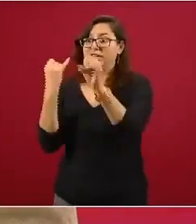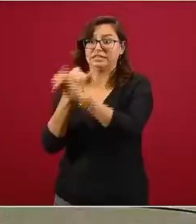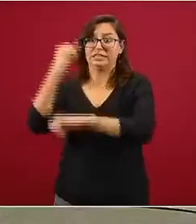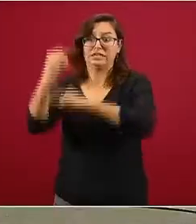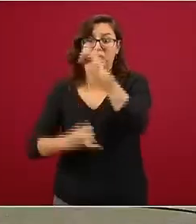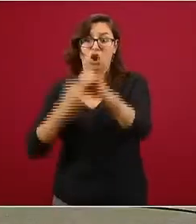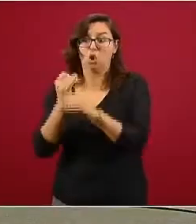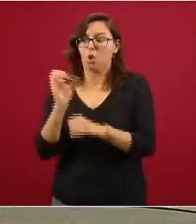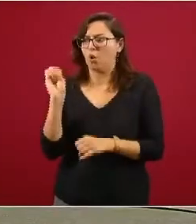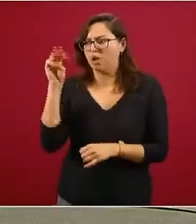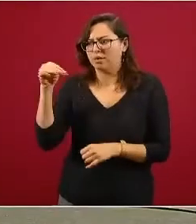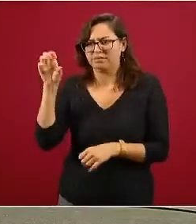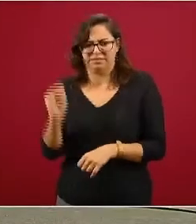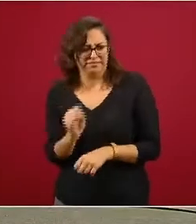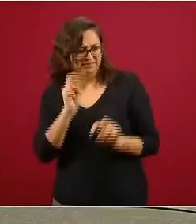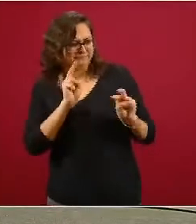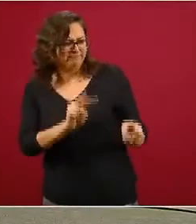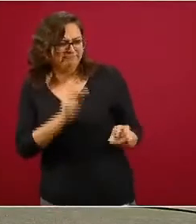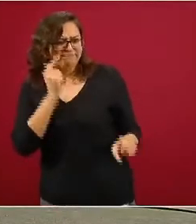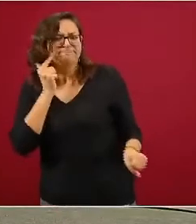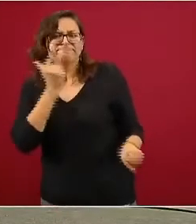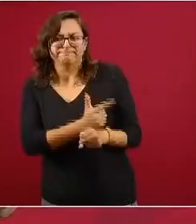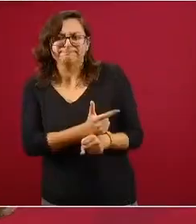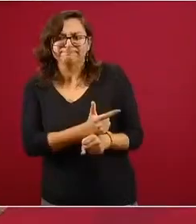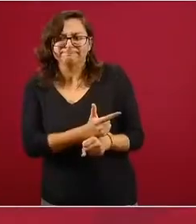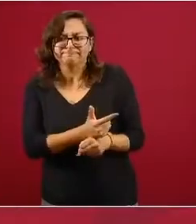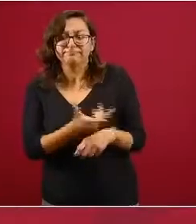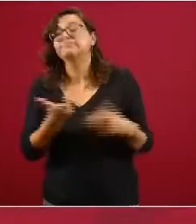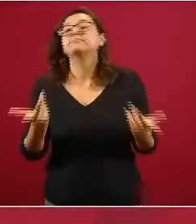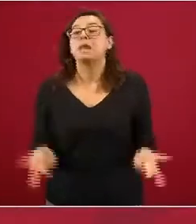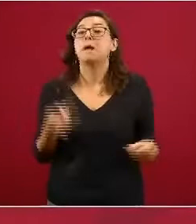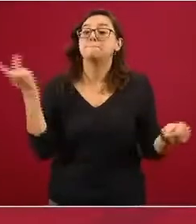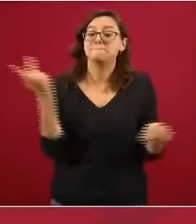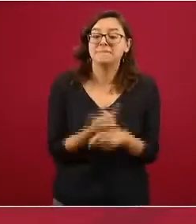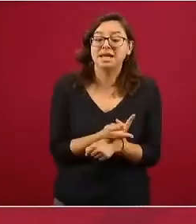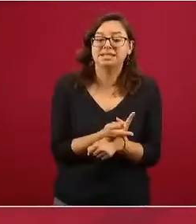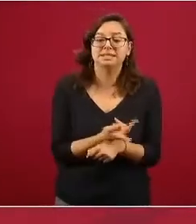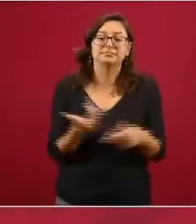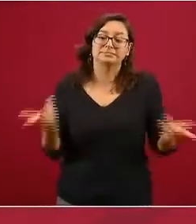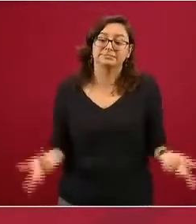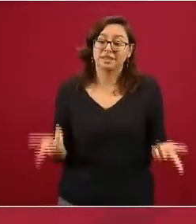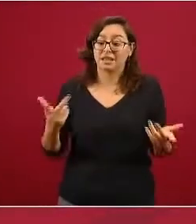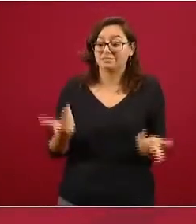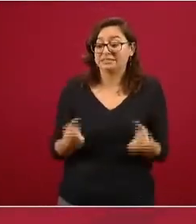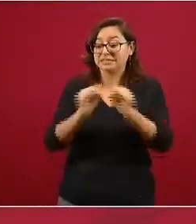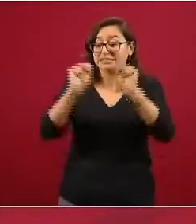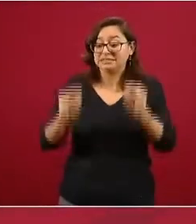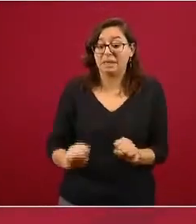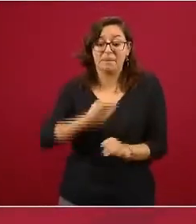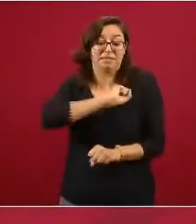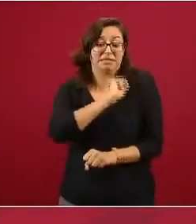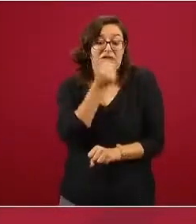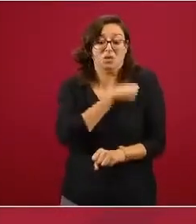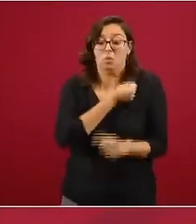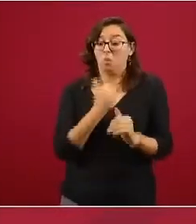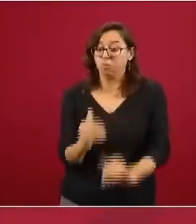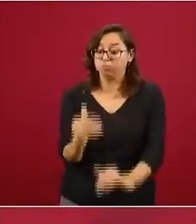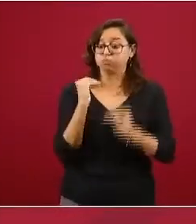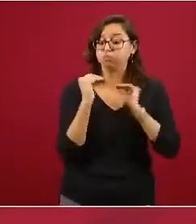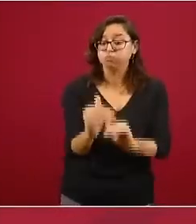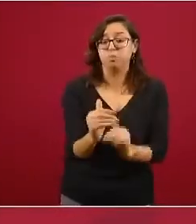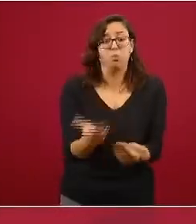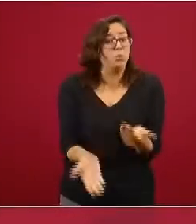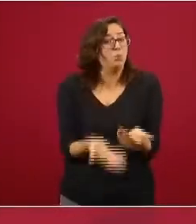Organización Mundial de la Salud. Ese sistema, además de tener limitada capacidad, tiene una distribución muy